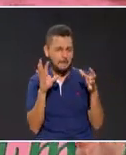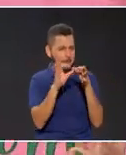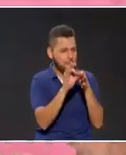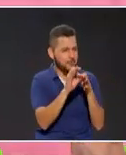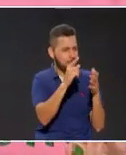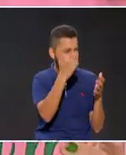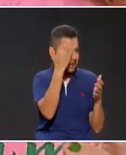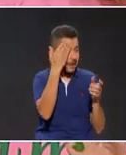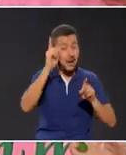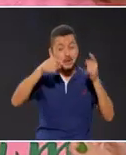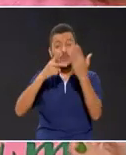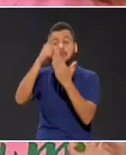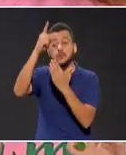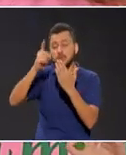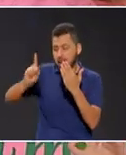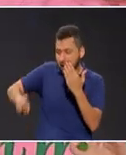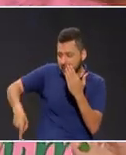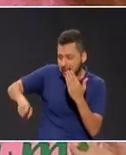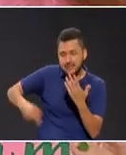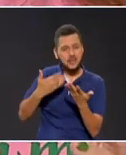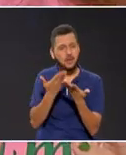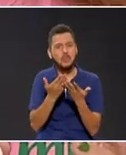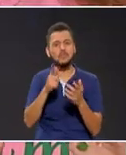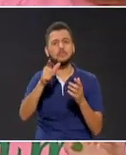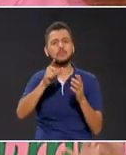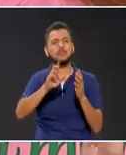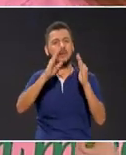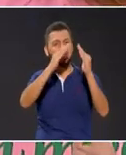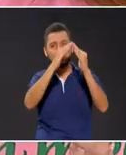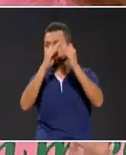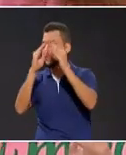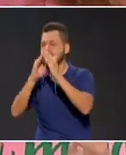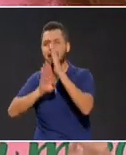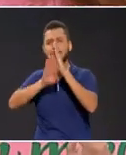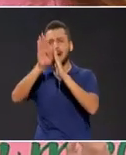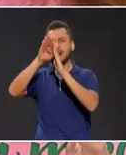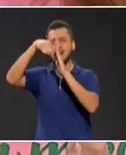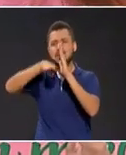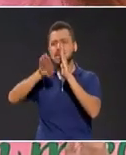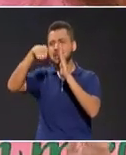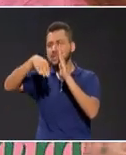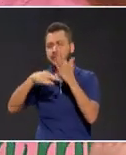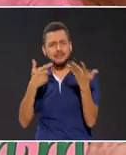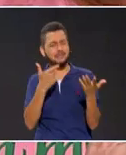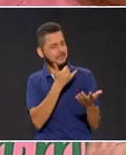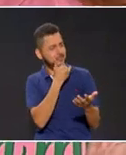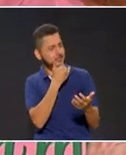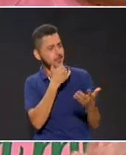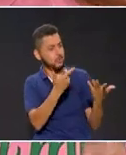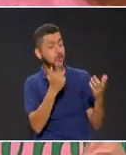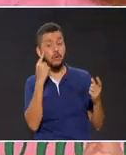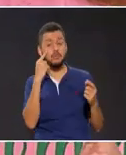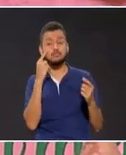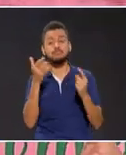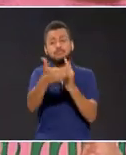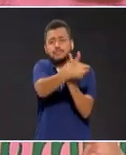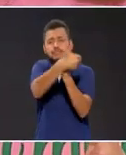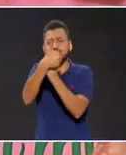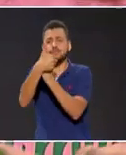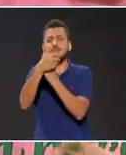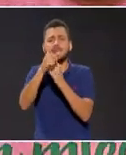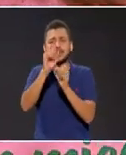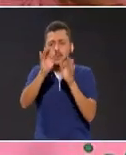retrasos? ¿A qué me refiero? Me refiero al avance en vivienda, a la disminución en todos los temas de seguridad y